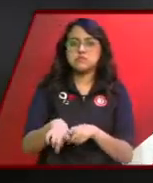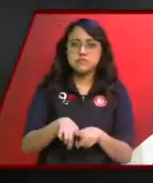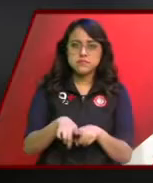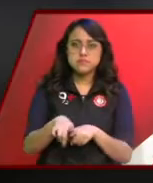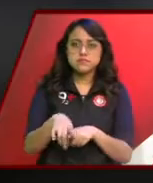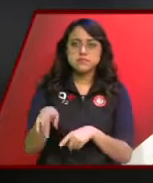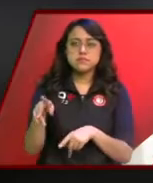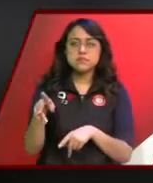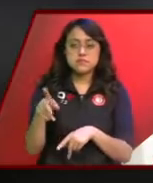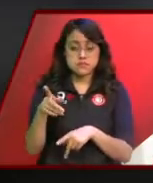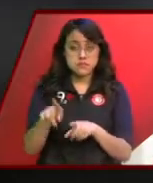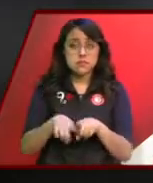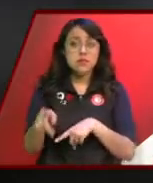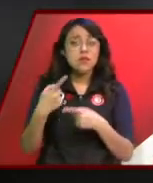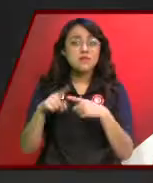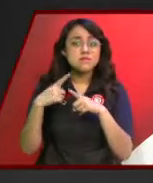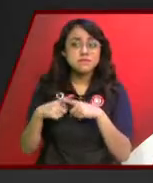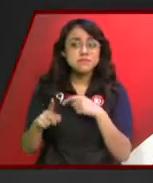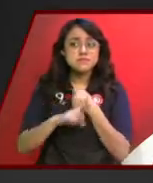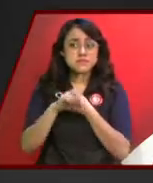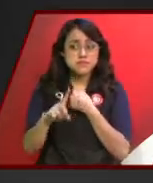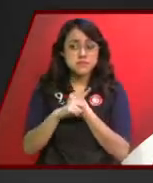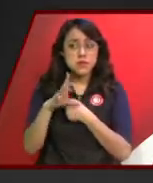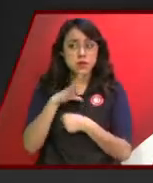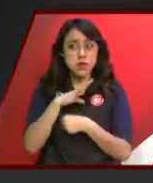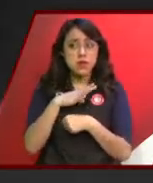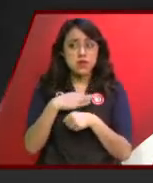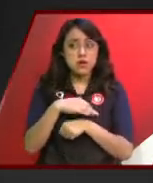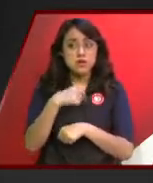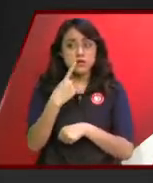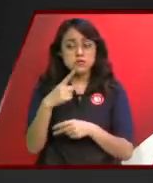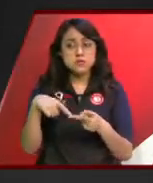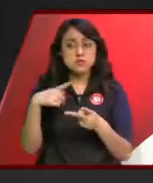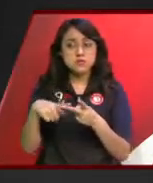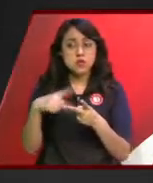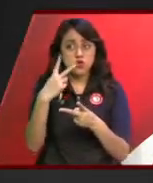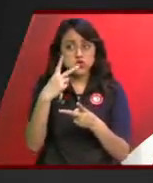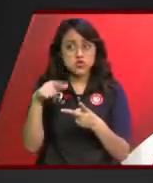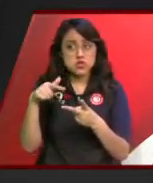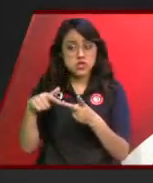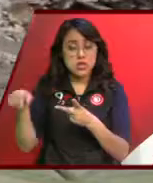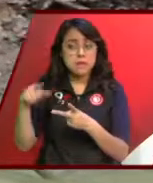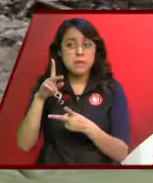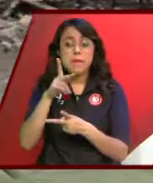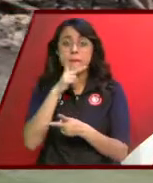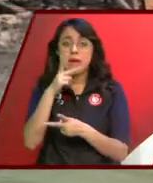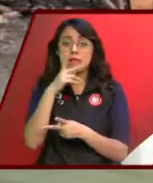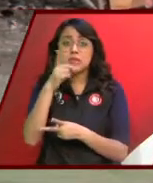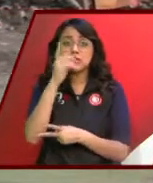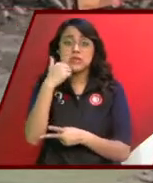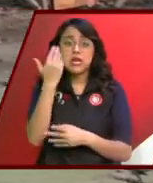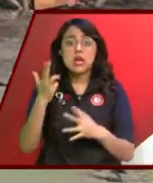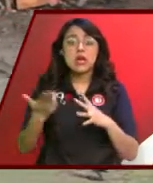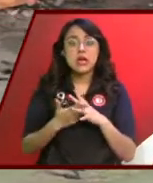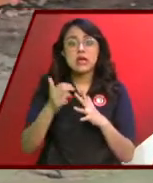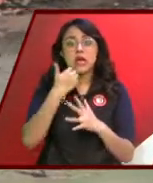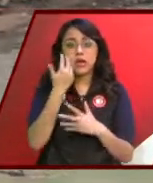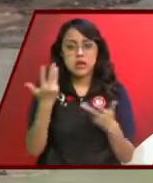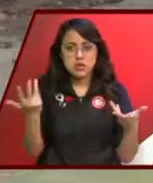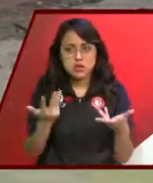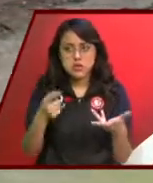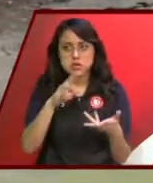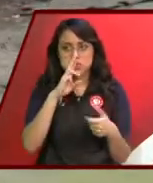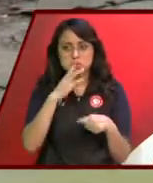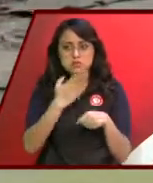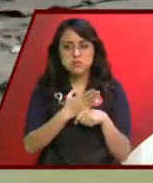con lesiones diversas dos y mi papá con homicidio calificado en grado de tentativa. Explica que los agresores se encargaron